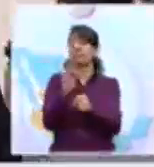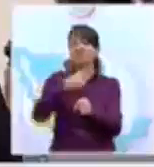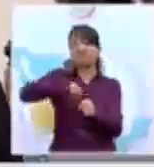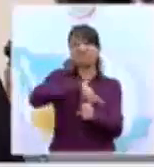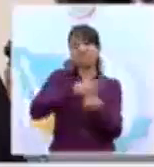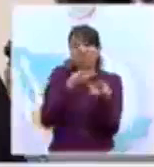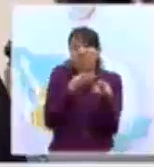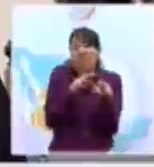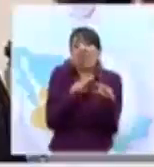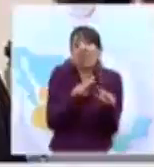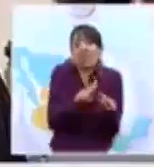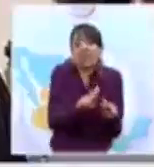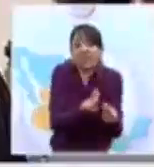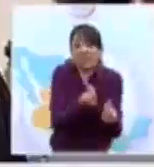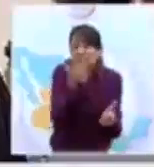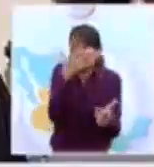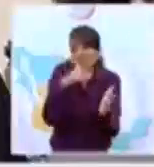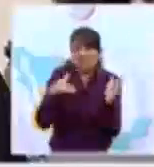para atender